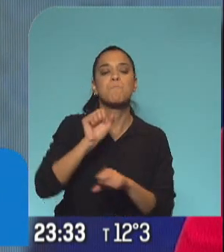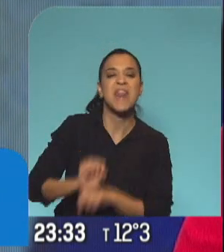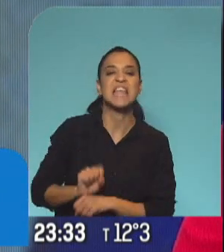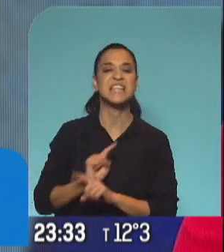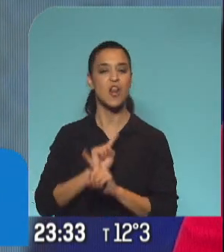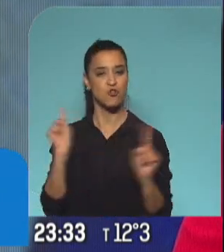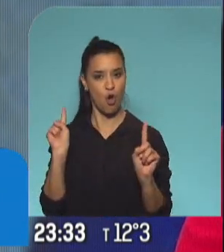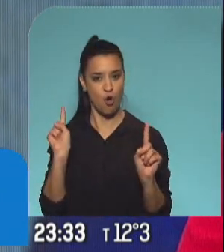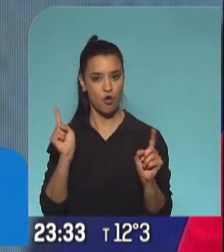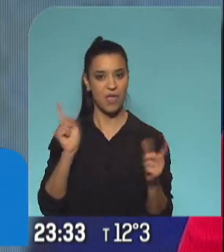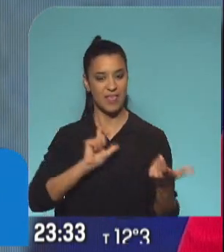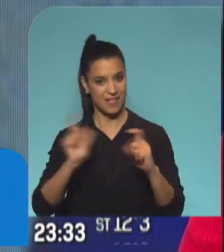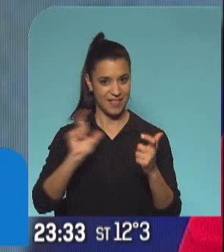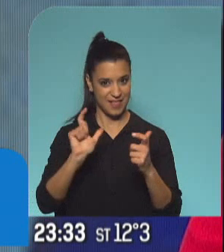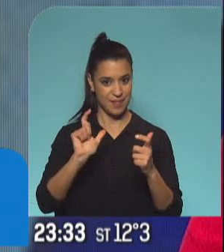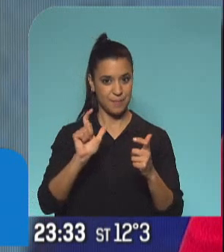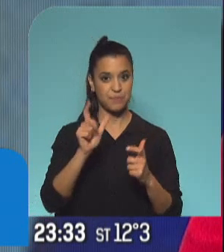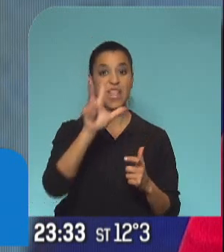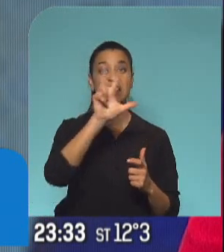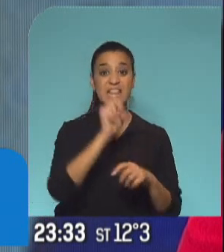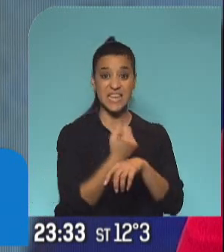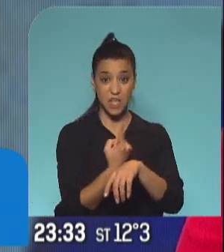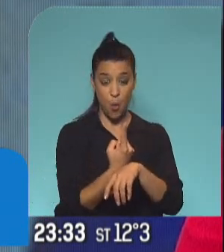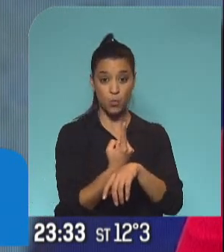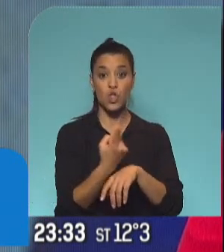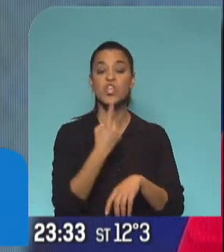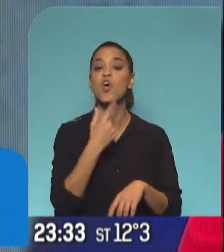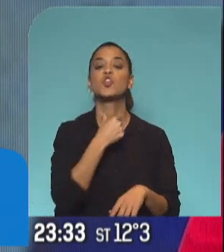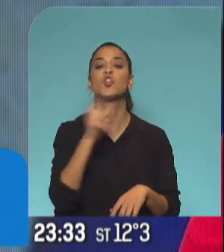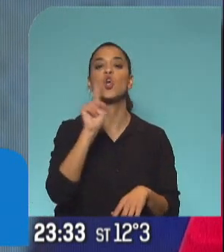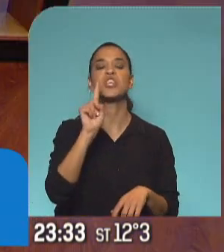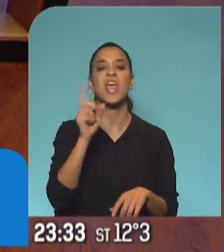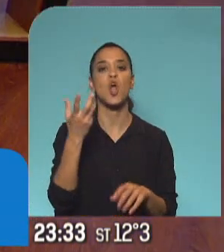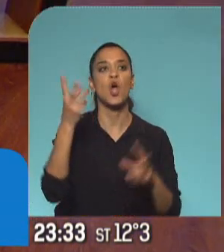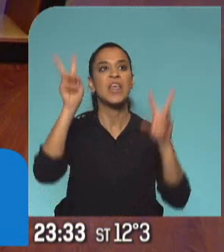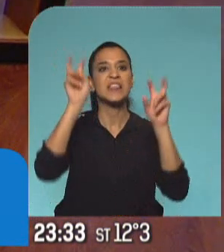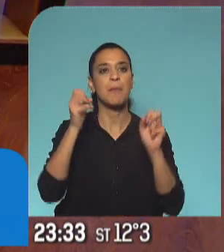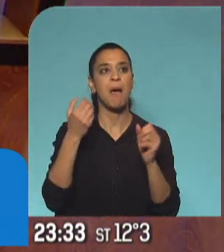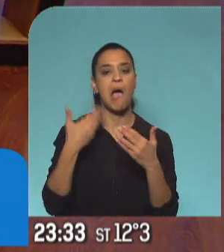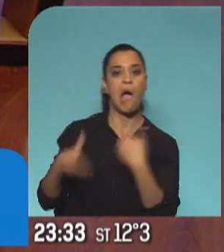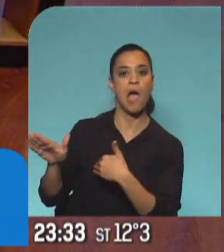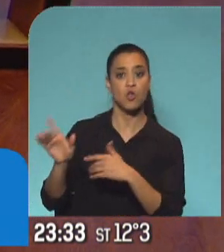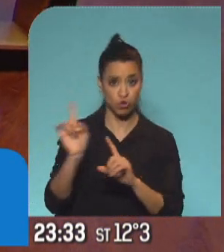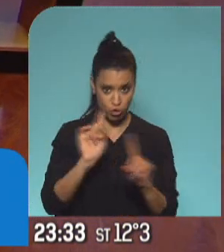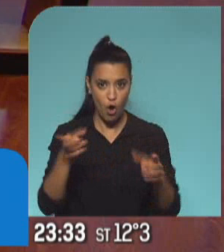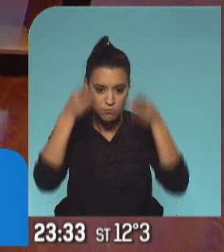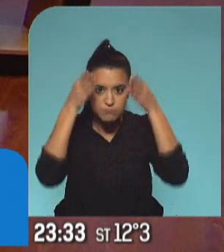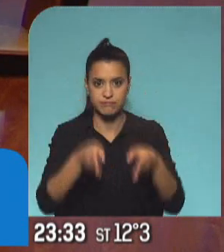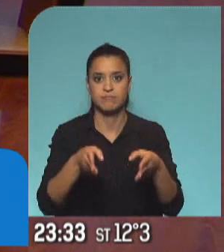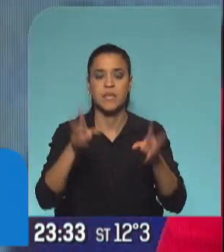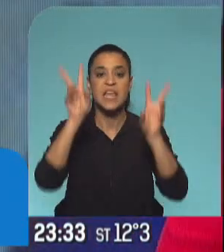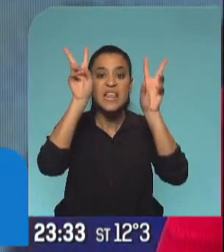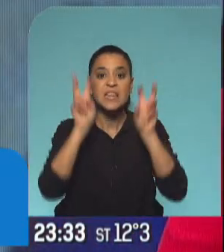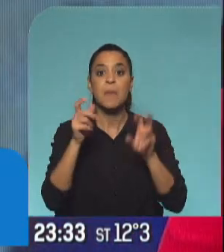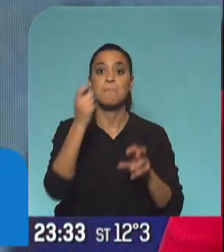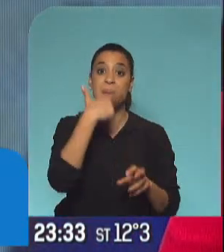ahí hubo, y dijo los 30 segundos, no quiero eludir el tema, porque Claro. parecía que no lo venía tratando, Macri